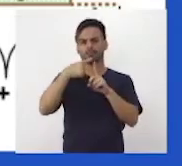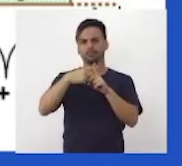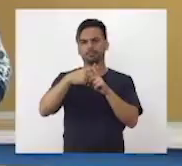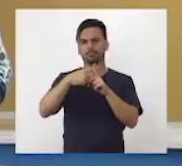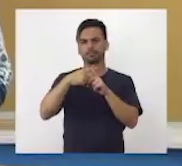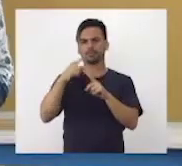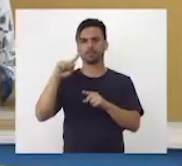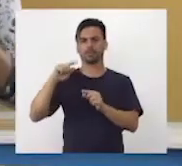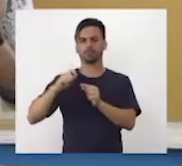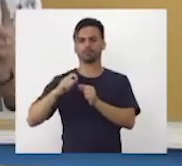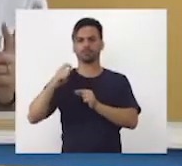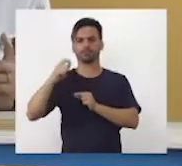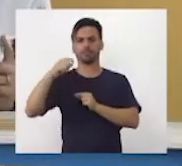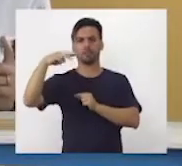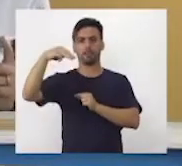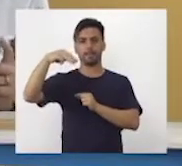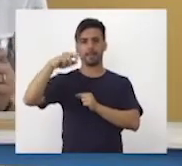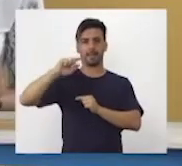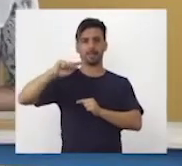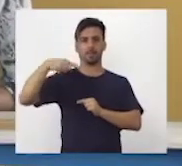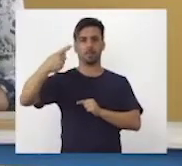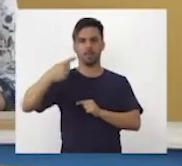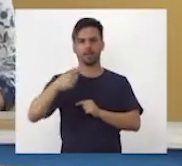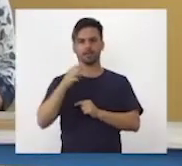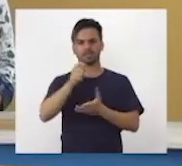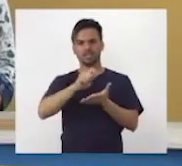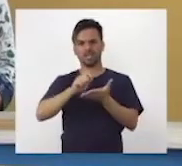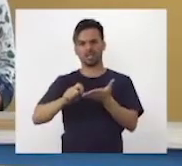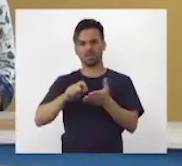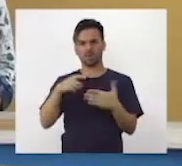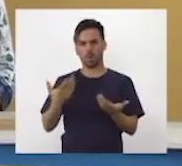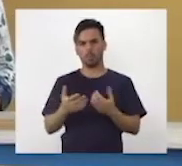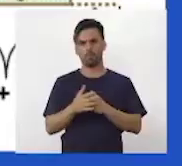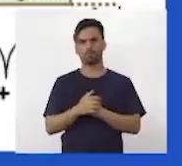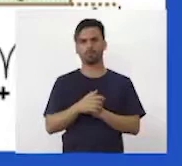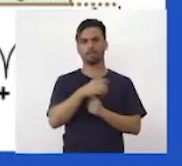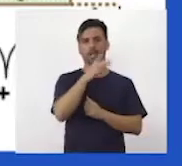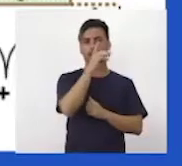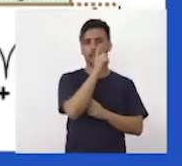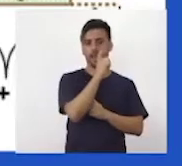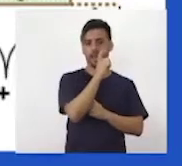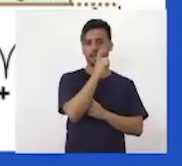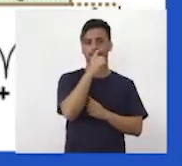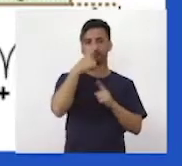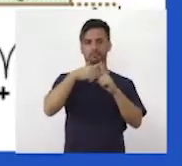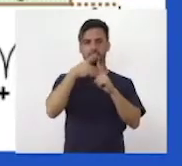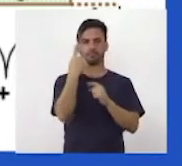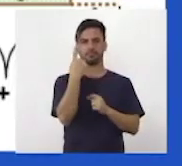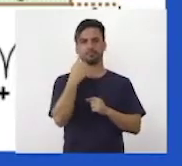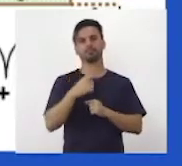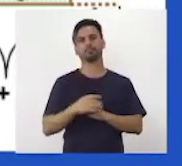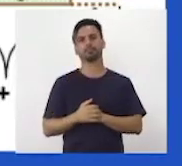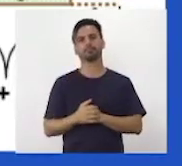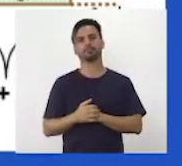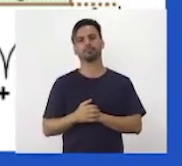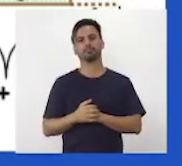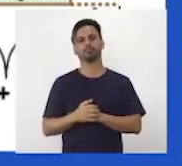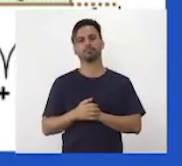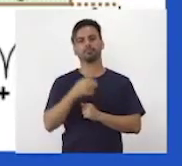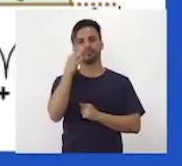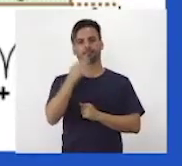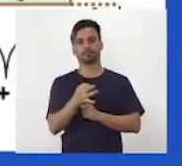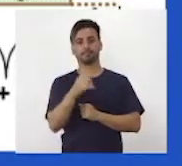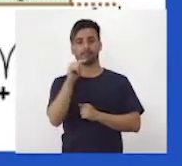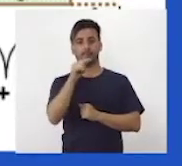aumentarle 1 metro más, ¿cómo escribirías esta expresión? X más 1. Correcto.